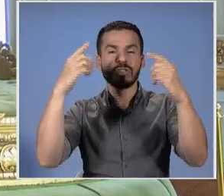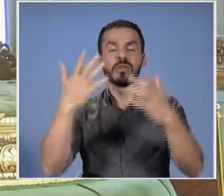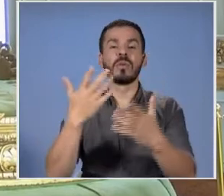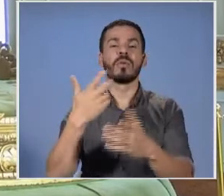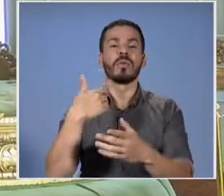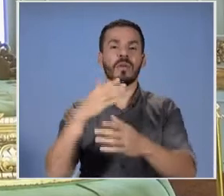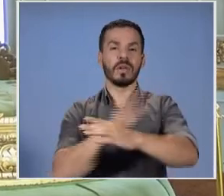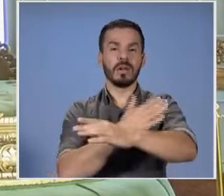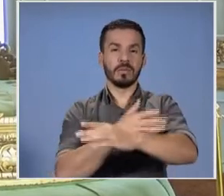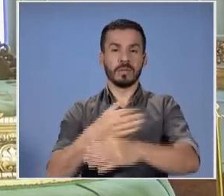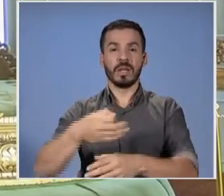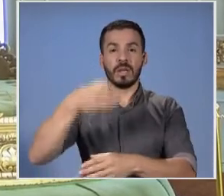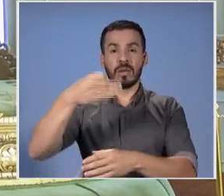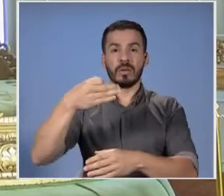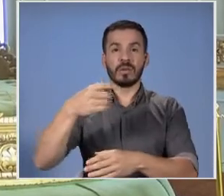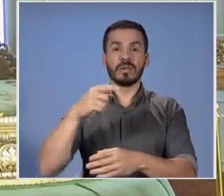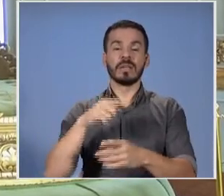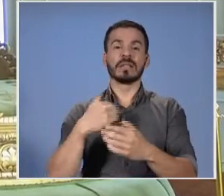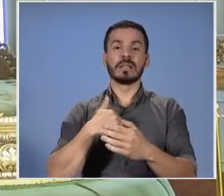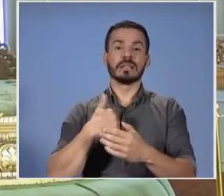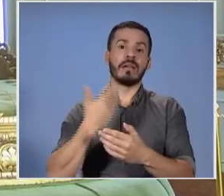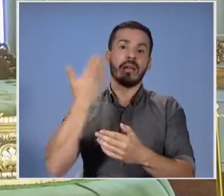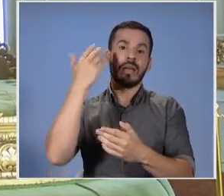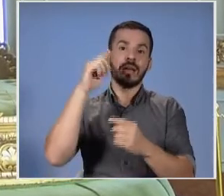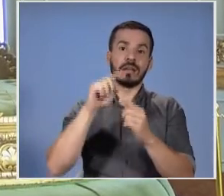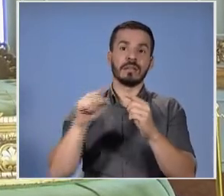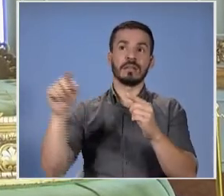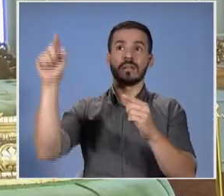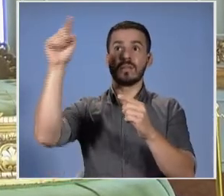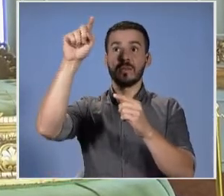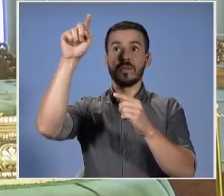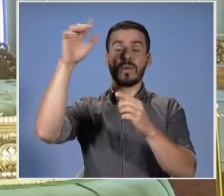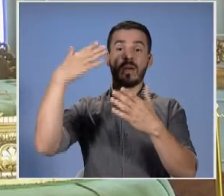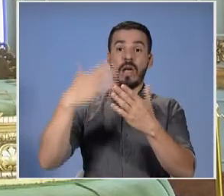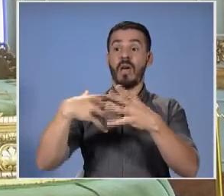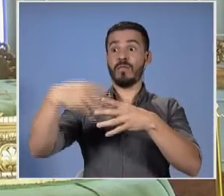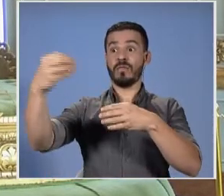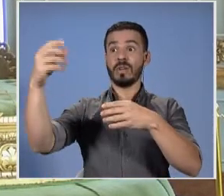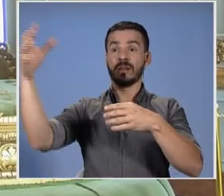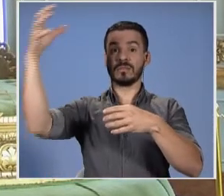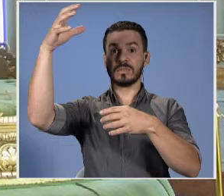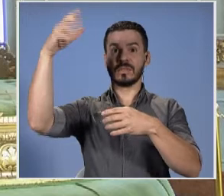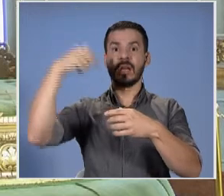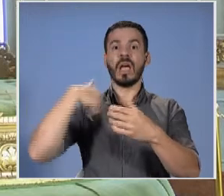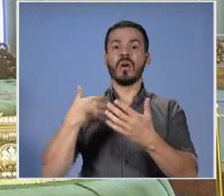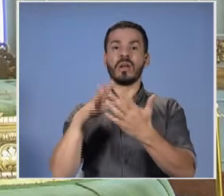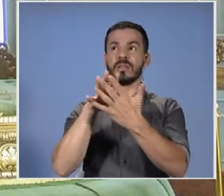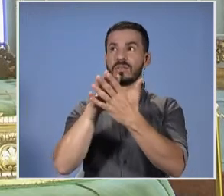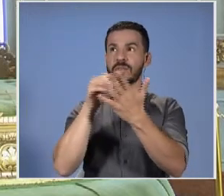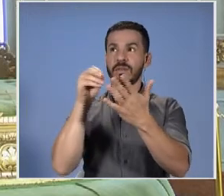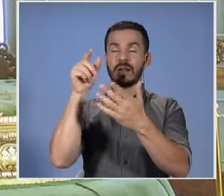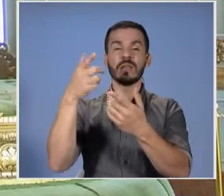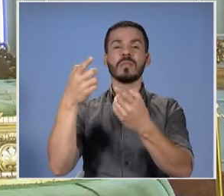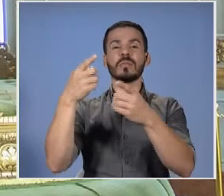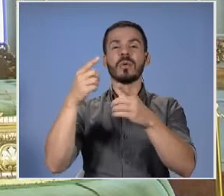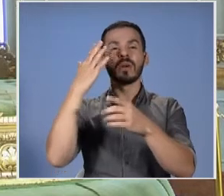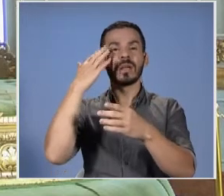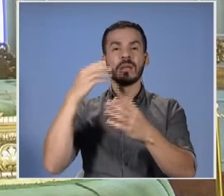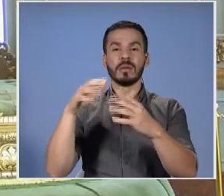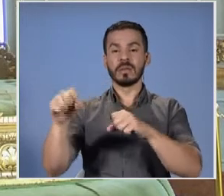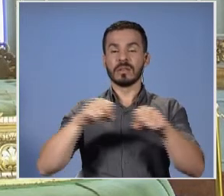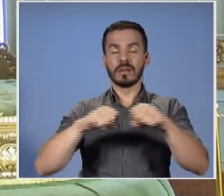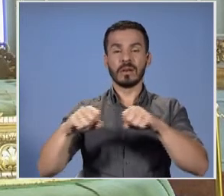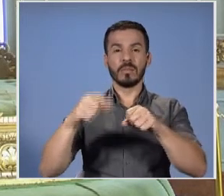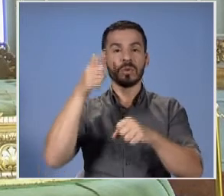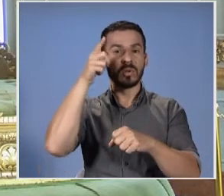es la original, que estaba en la parte superior del frontón del teatro. Actualmente lo que hay son réplicas. Esto es consecuencia de los terremotos de Limón de